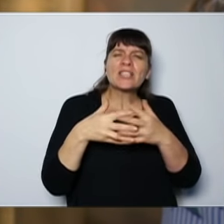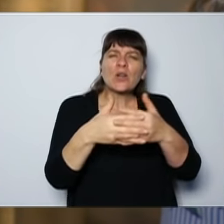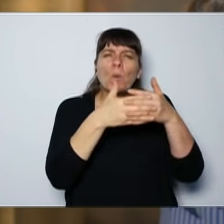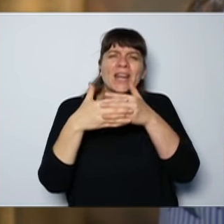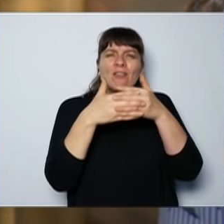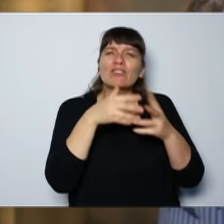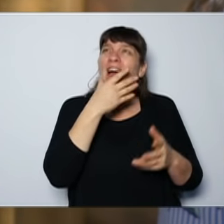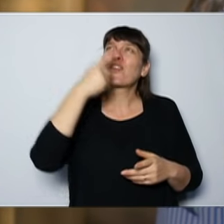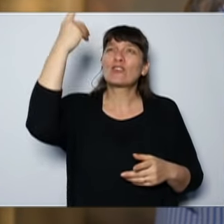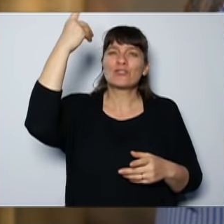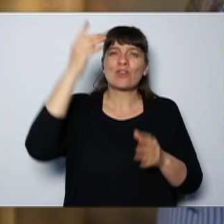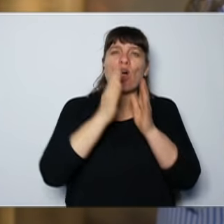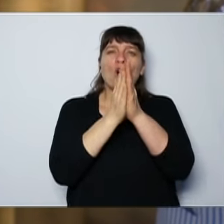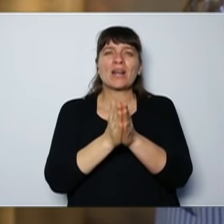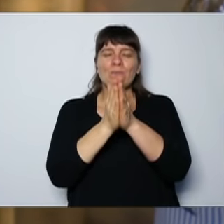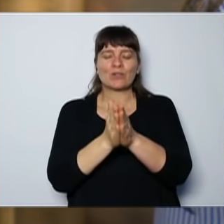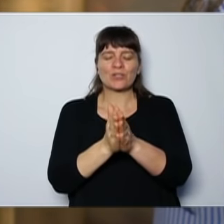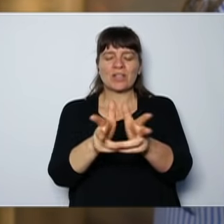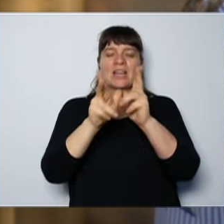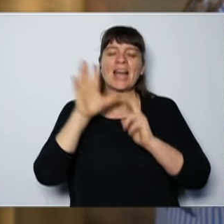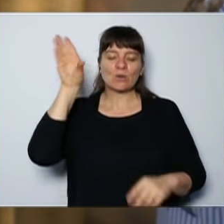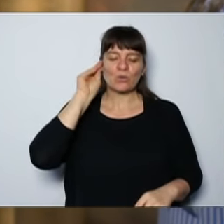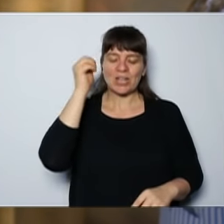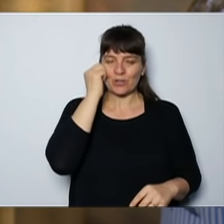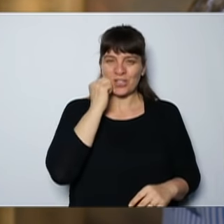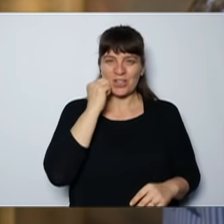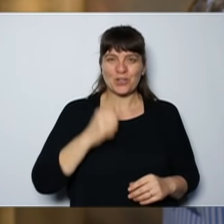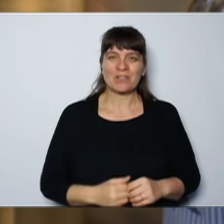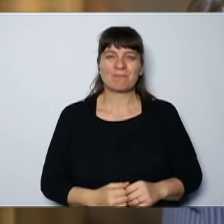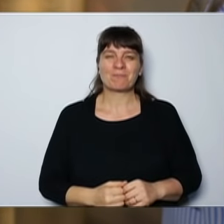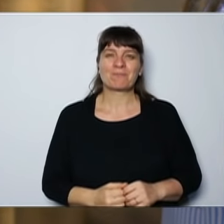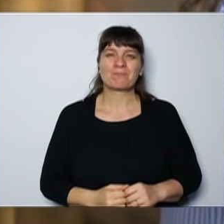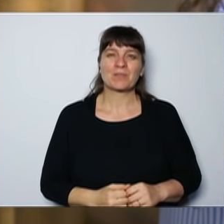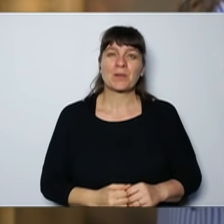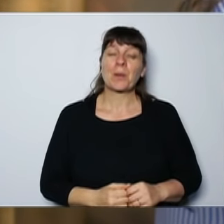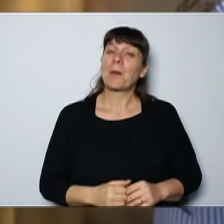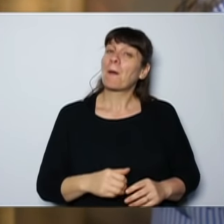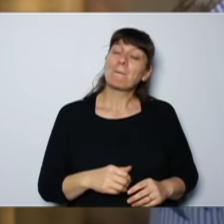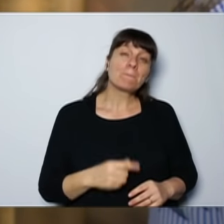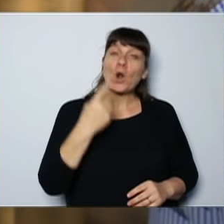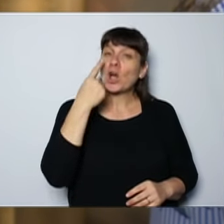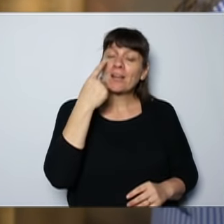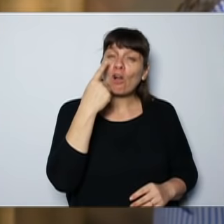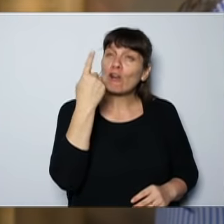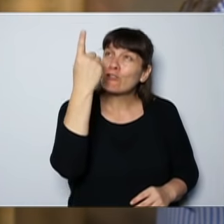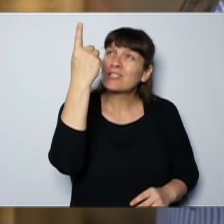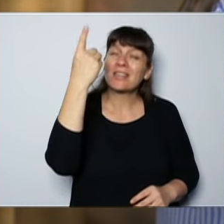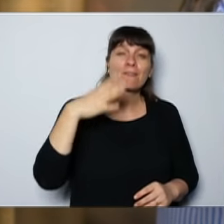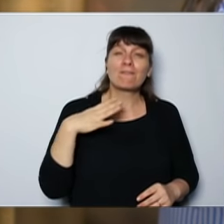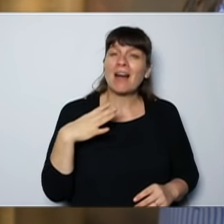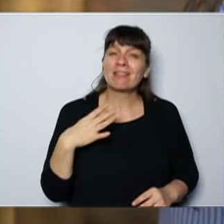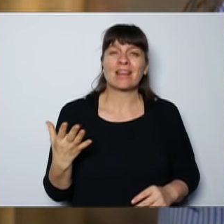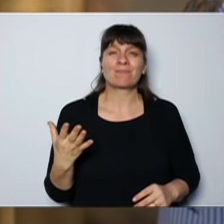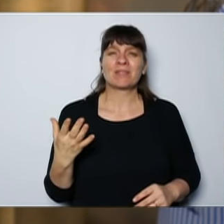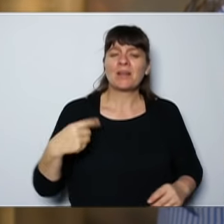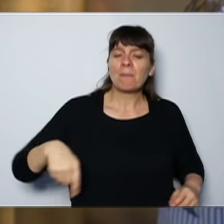y con el Señor. Oremos. Escúchanos, Señor. Por los que no te conocen,